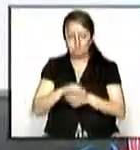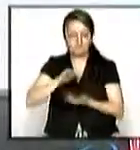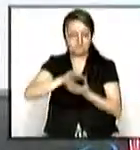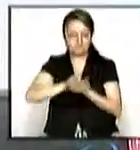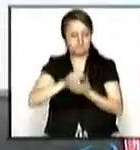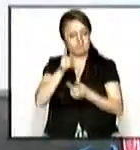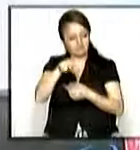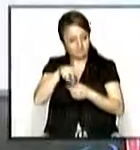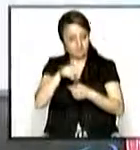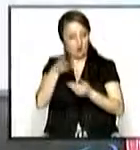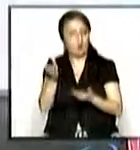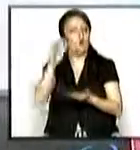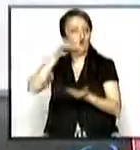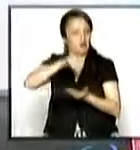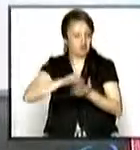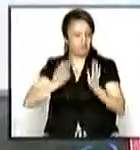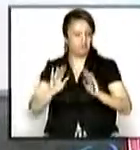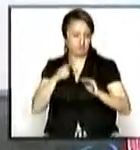su